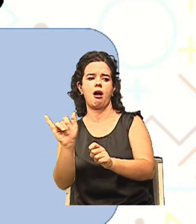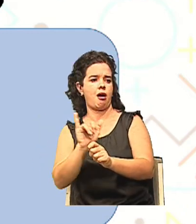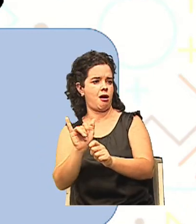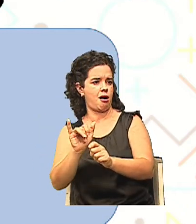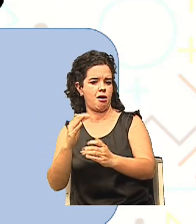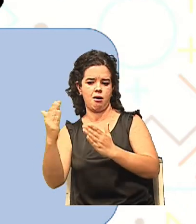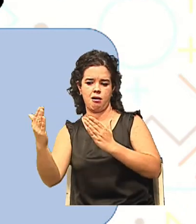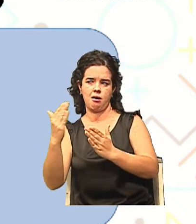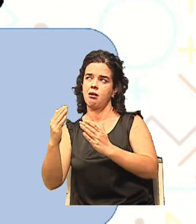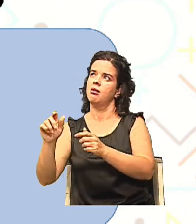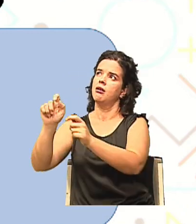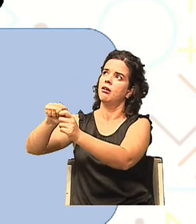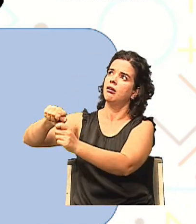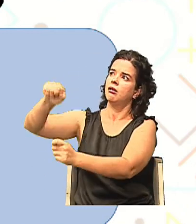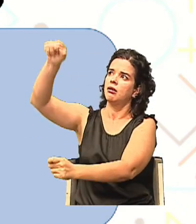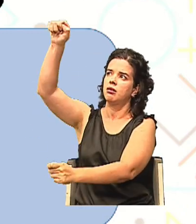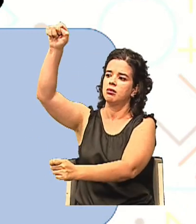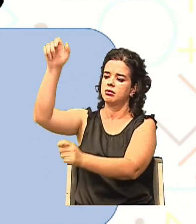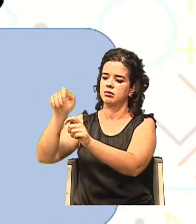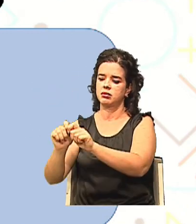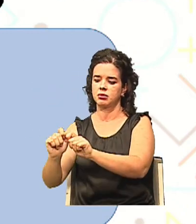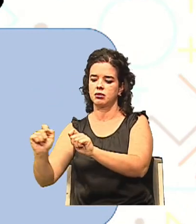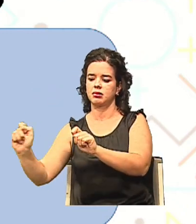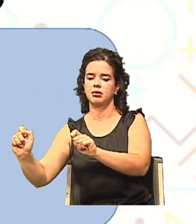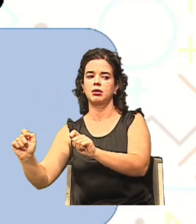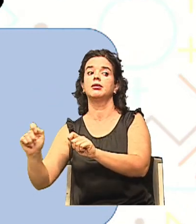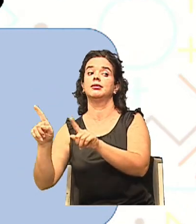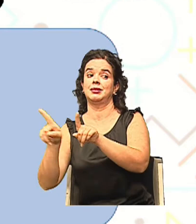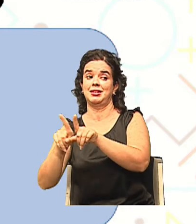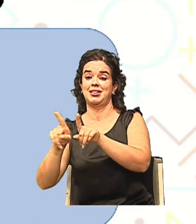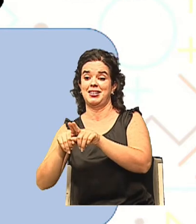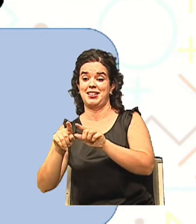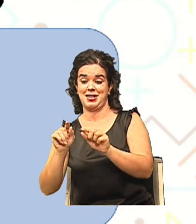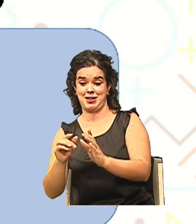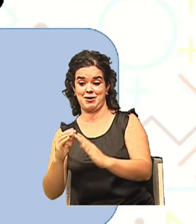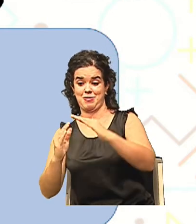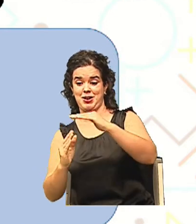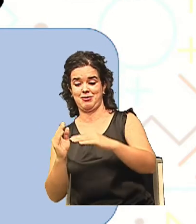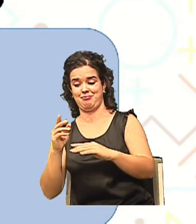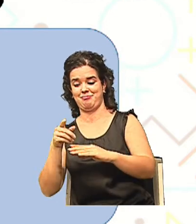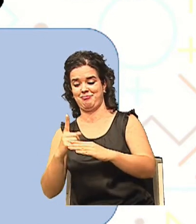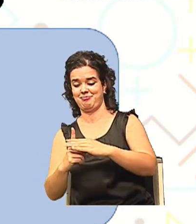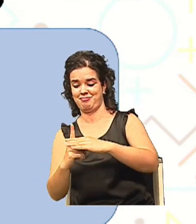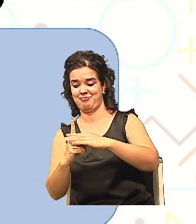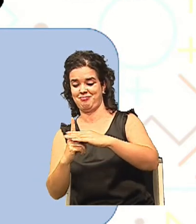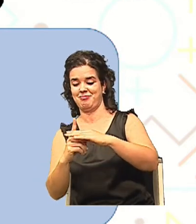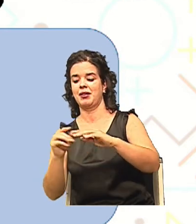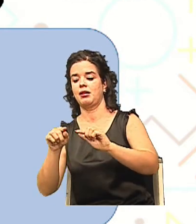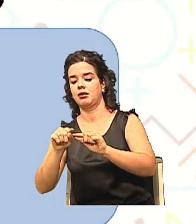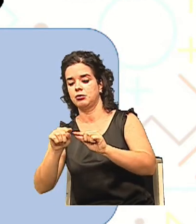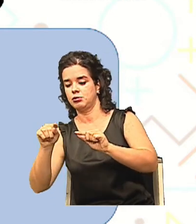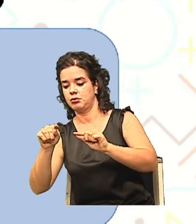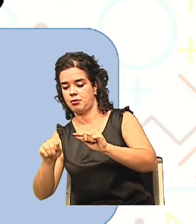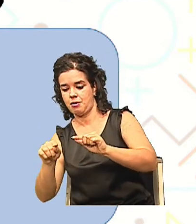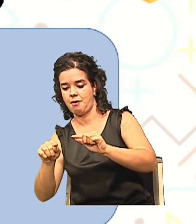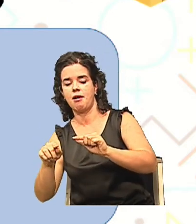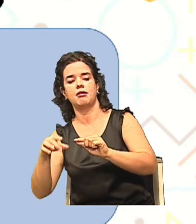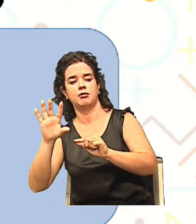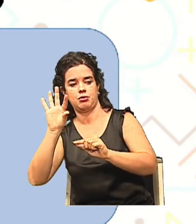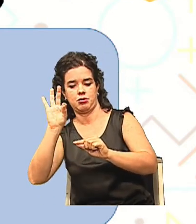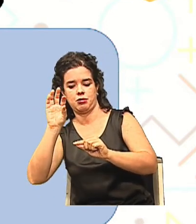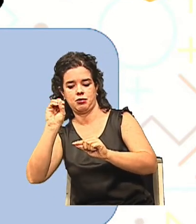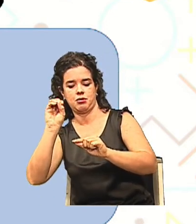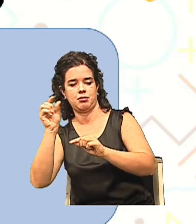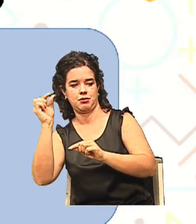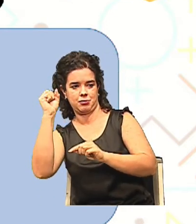de semejanza. y el ángulo de 90, profe. Exactamente, Carlos, así es. Ok, sí, profe,